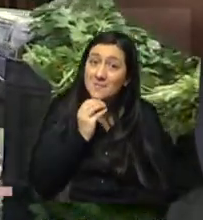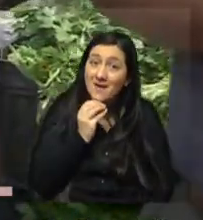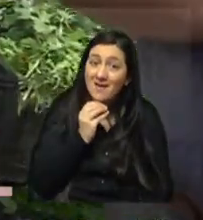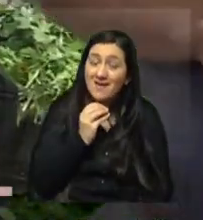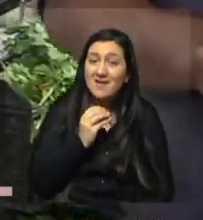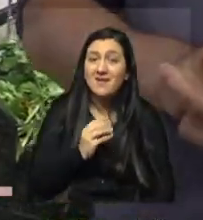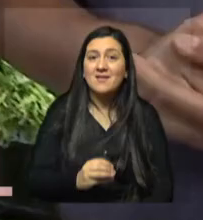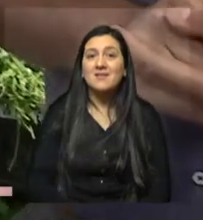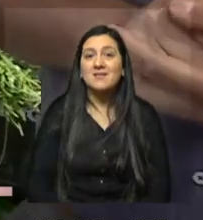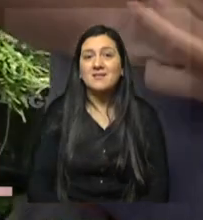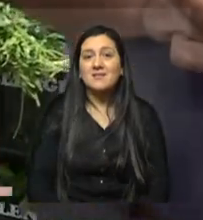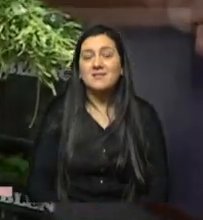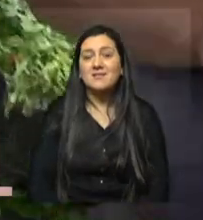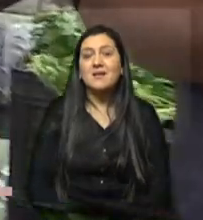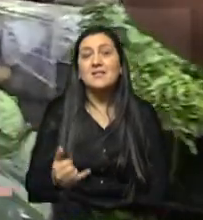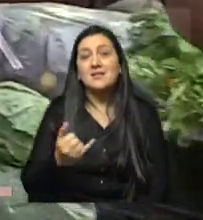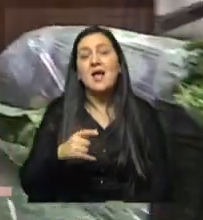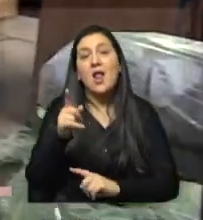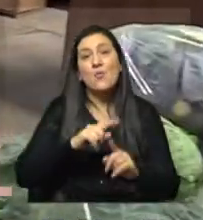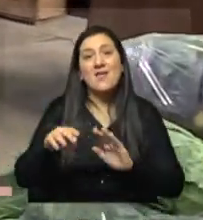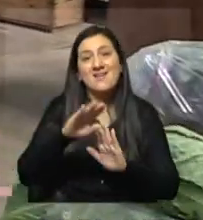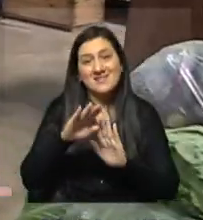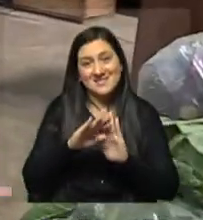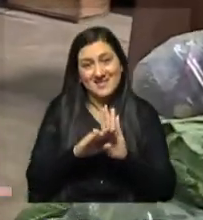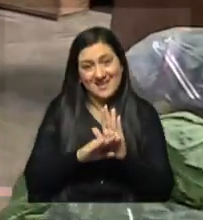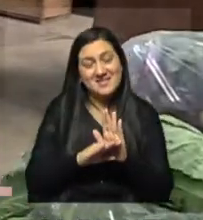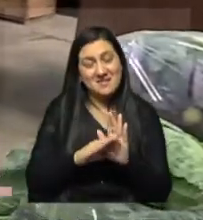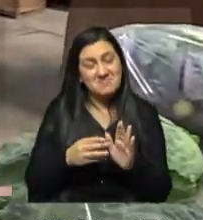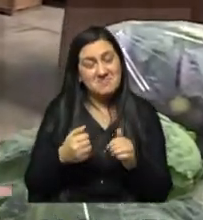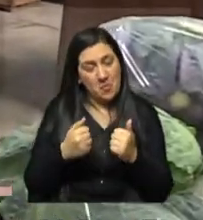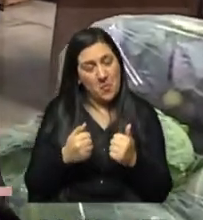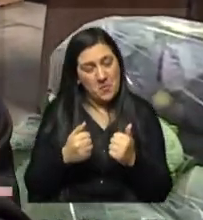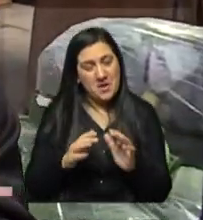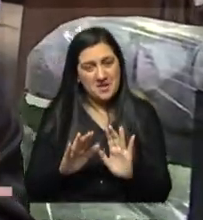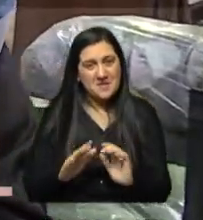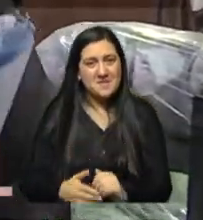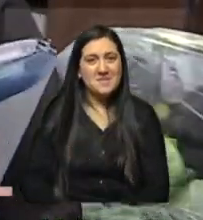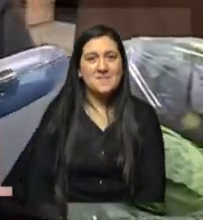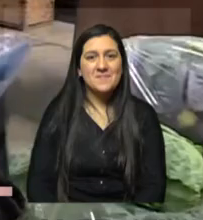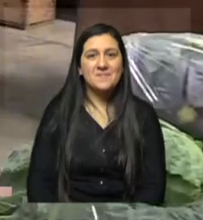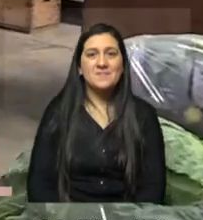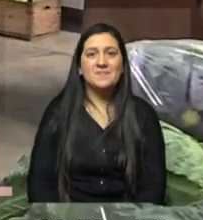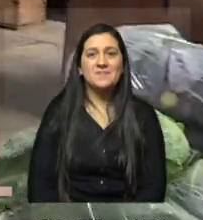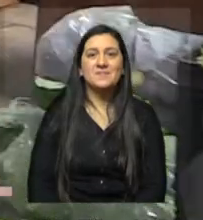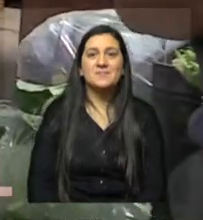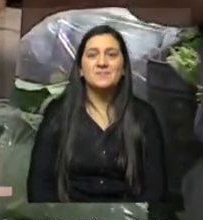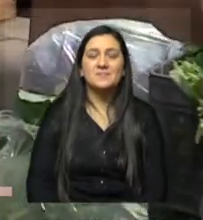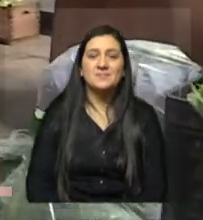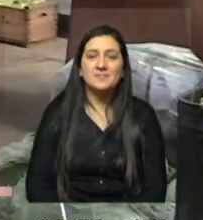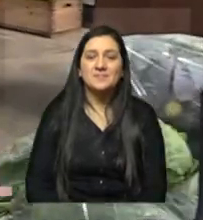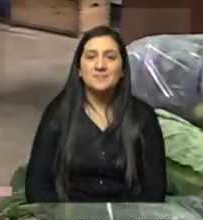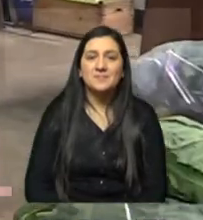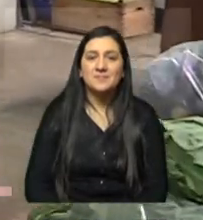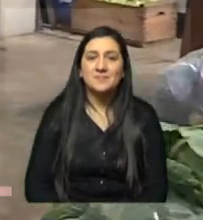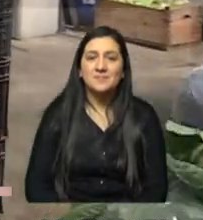que te aviso que tiró algunas recetas. Bueno, estuvo, levantó bastante el pelo del móvil hoy,